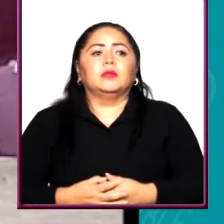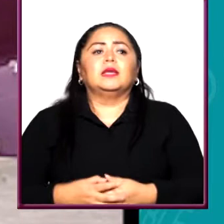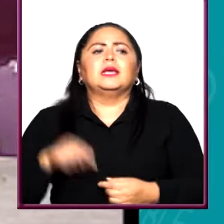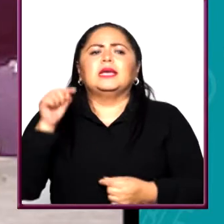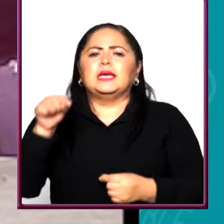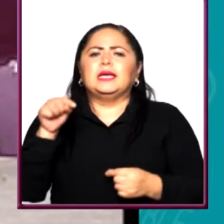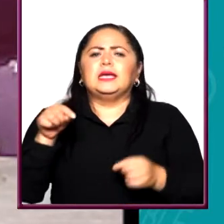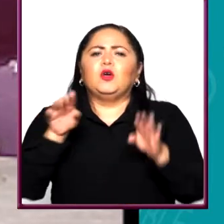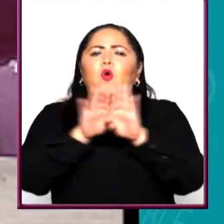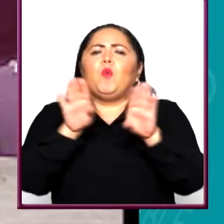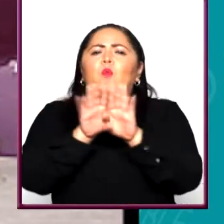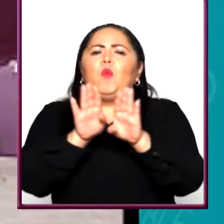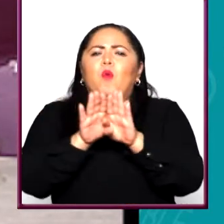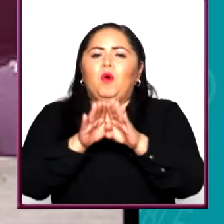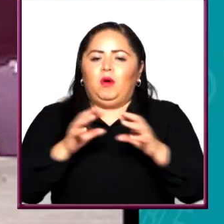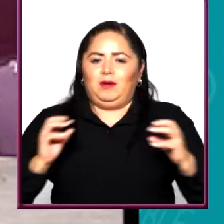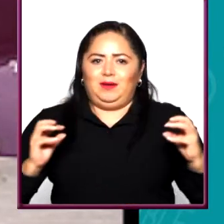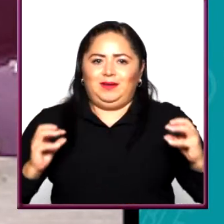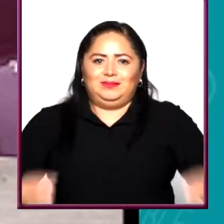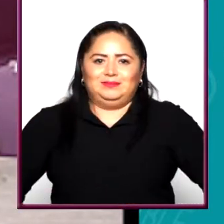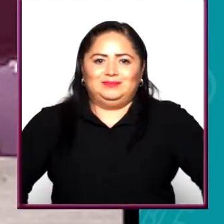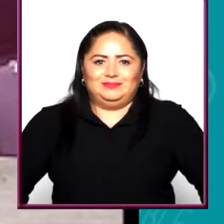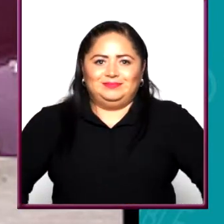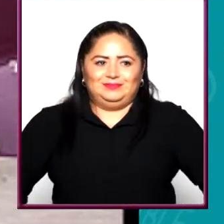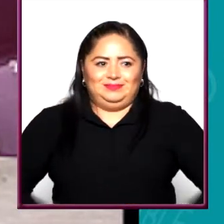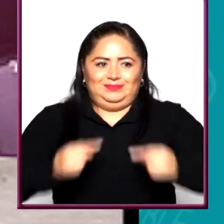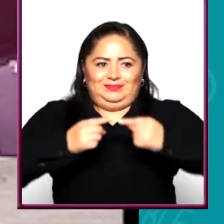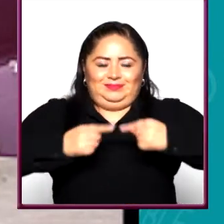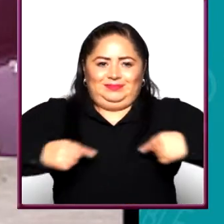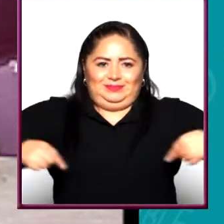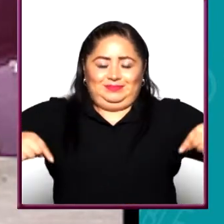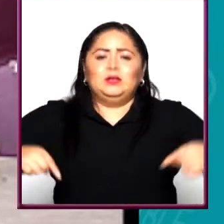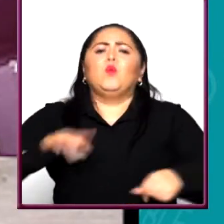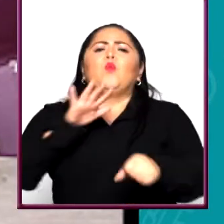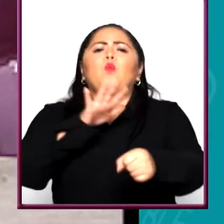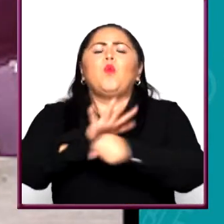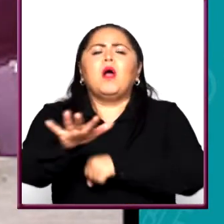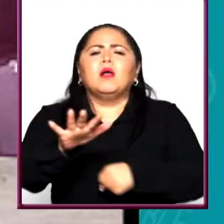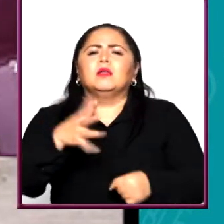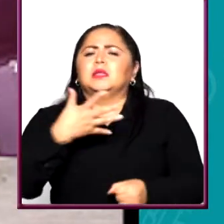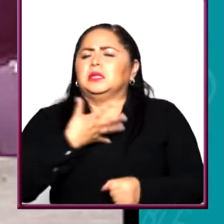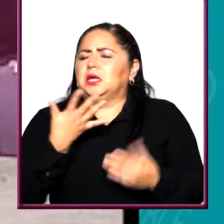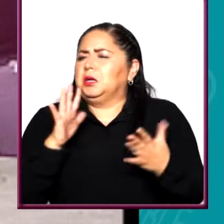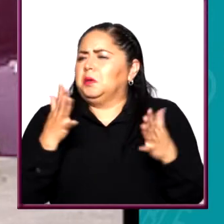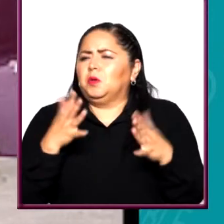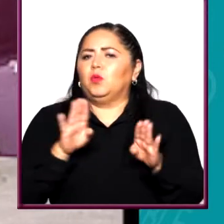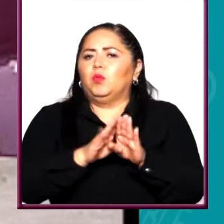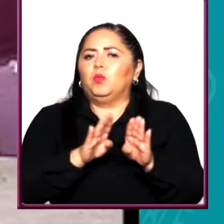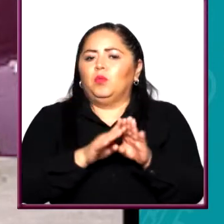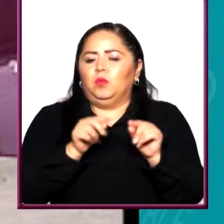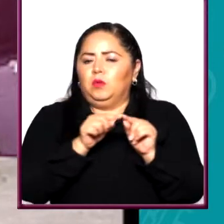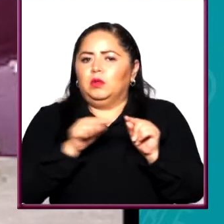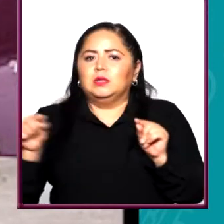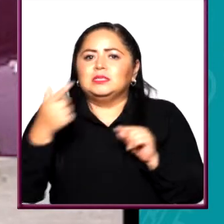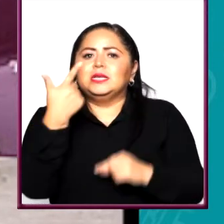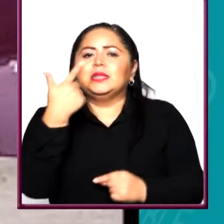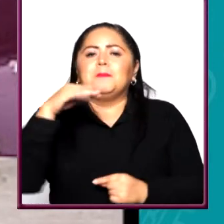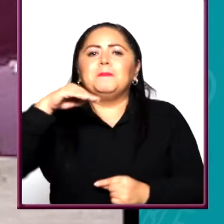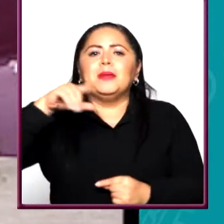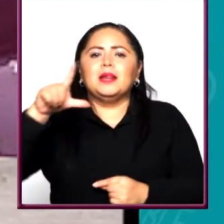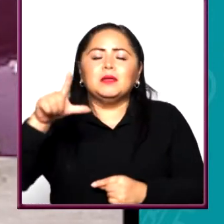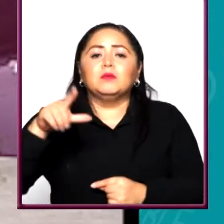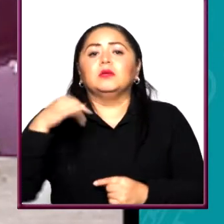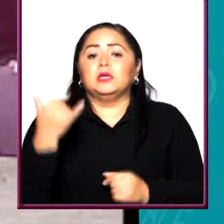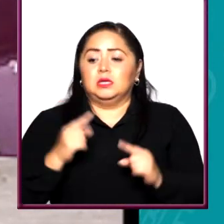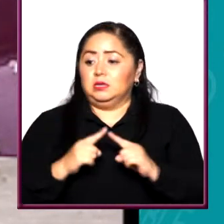¿Está? Y lo voy a acomodar como si fuera las trompas de Falopio, las cuales tienen aproximadamente un grosor de